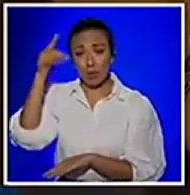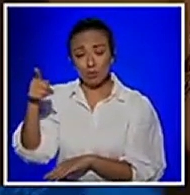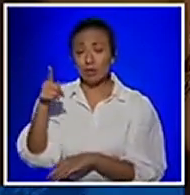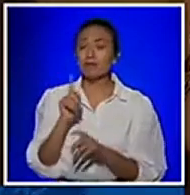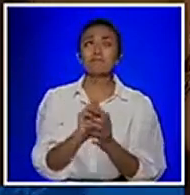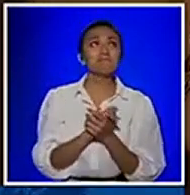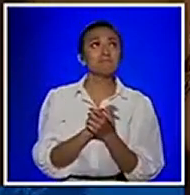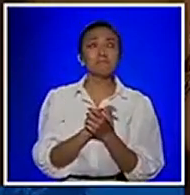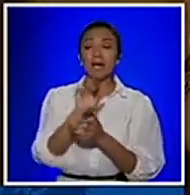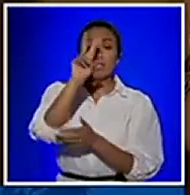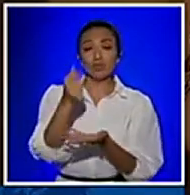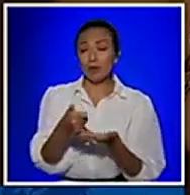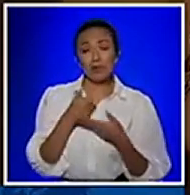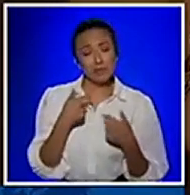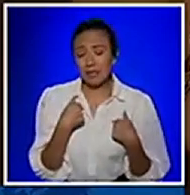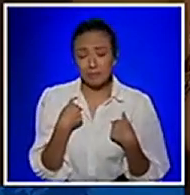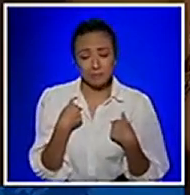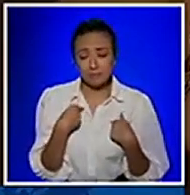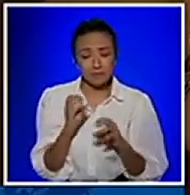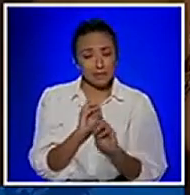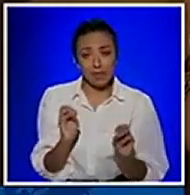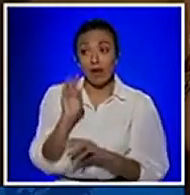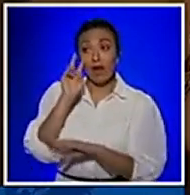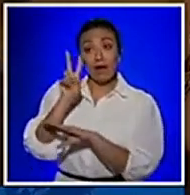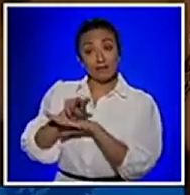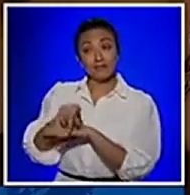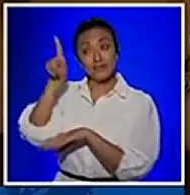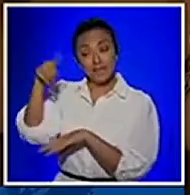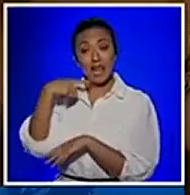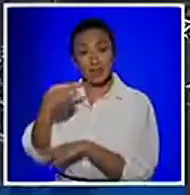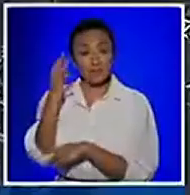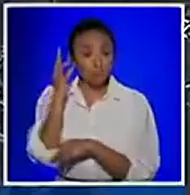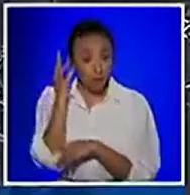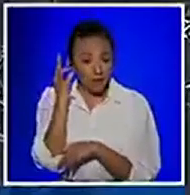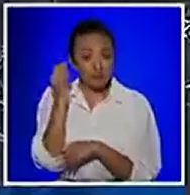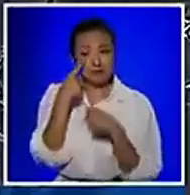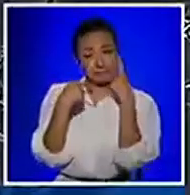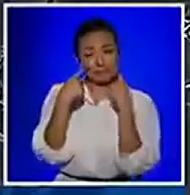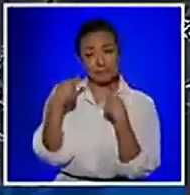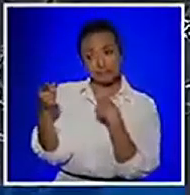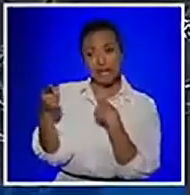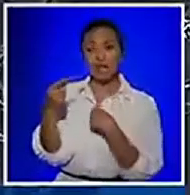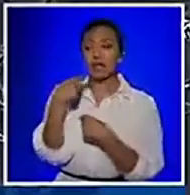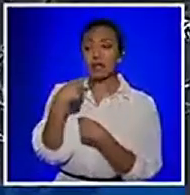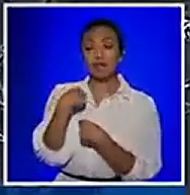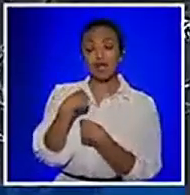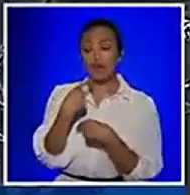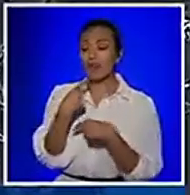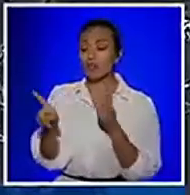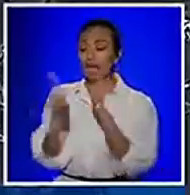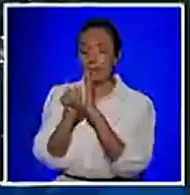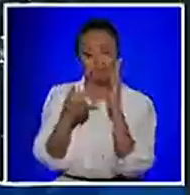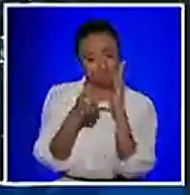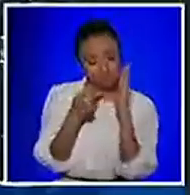ayuda la fiscal dijo yo voy a elegirme a lo que diga la ley que